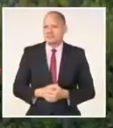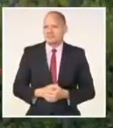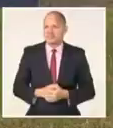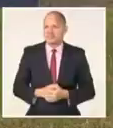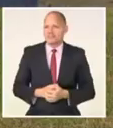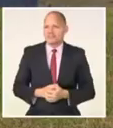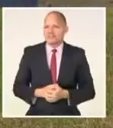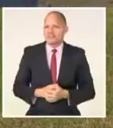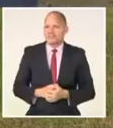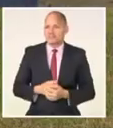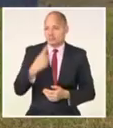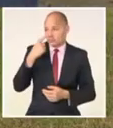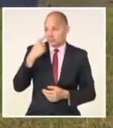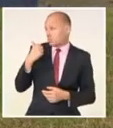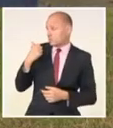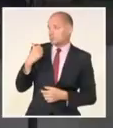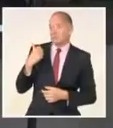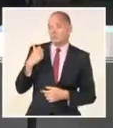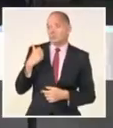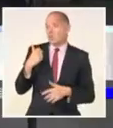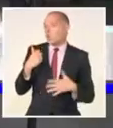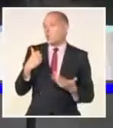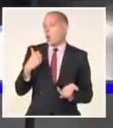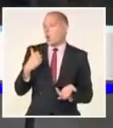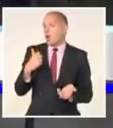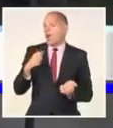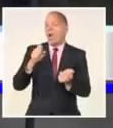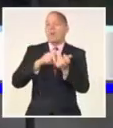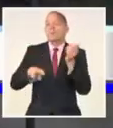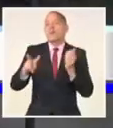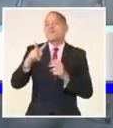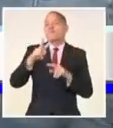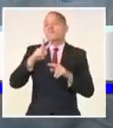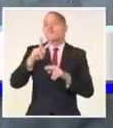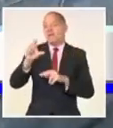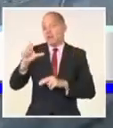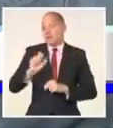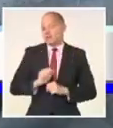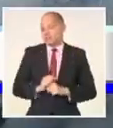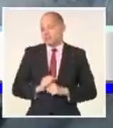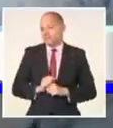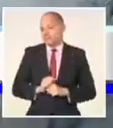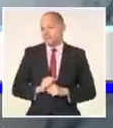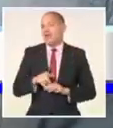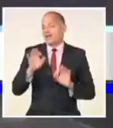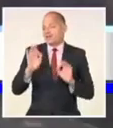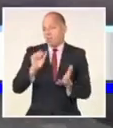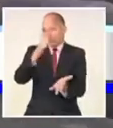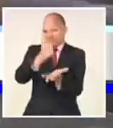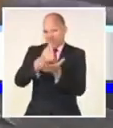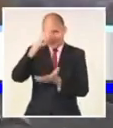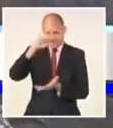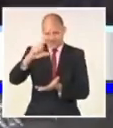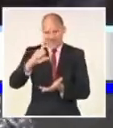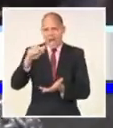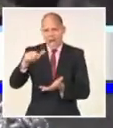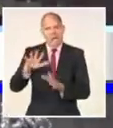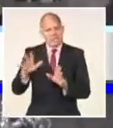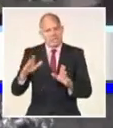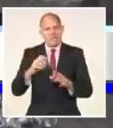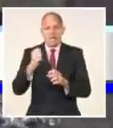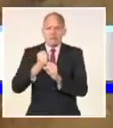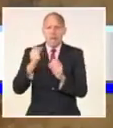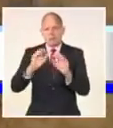es una industria enlazada con las inversiones fotovoltaicas. El contrato suscrito por la entidad abarca